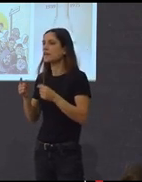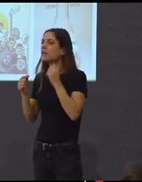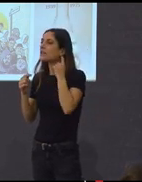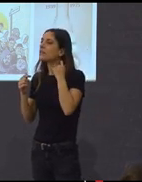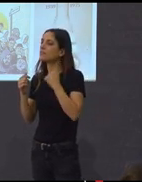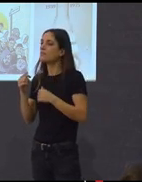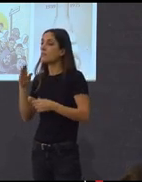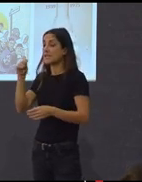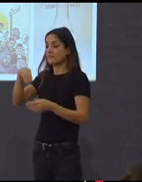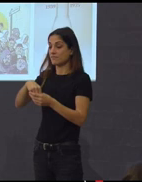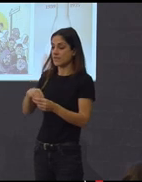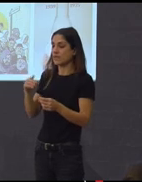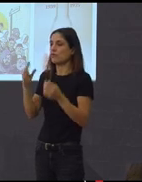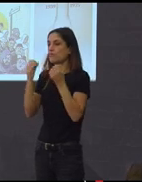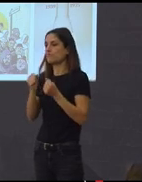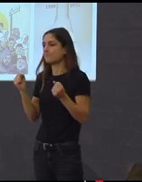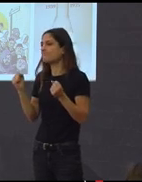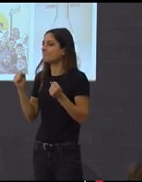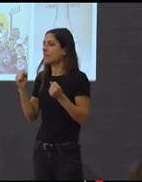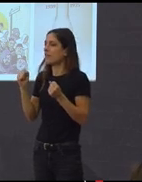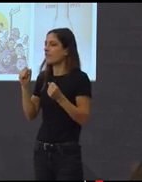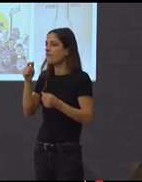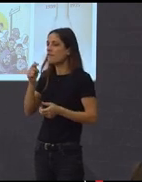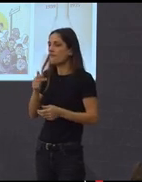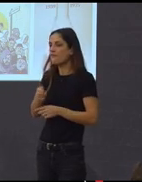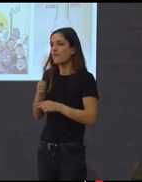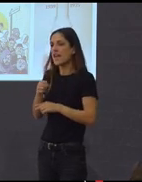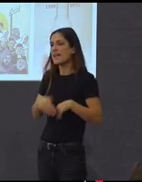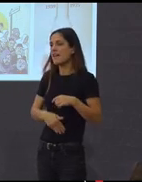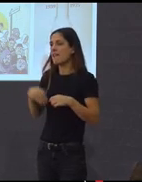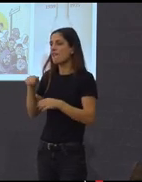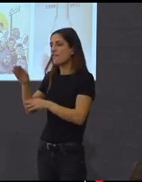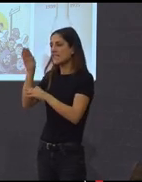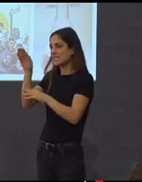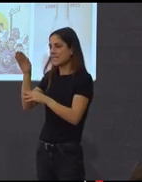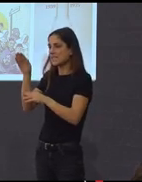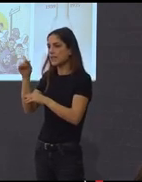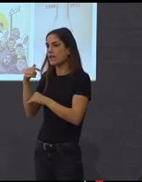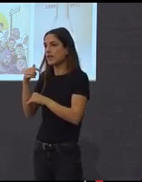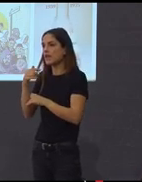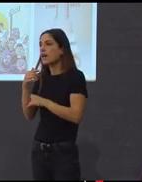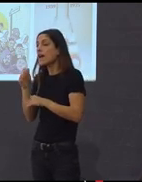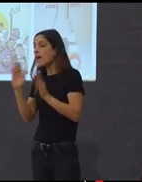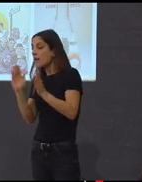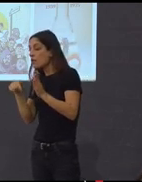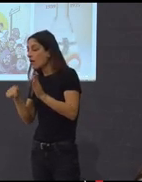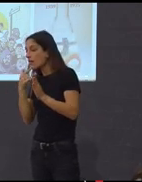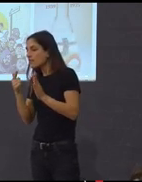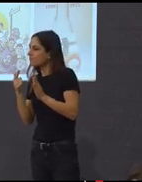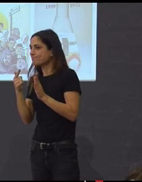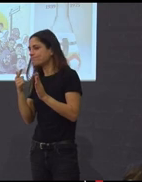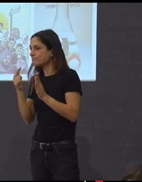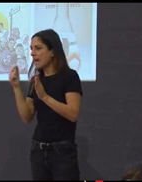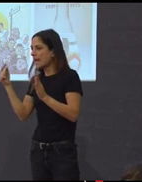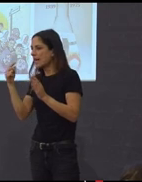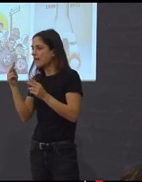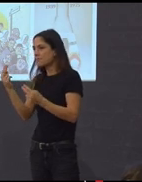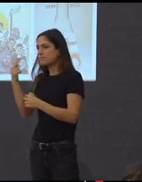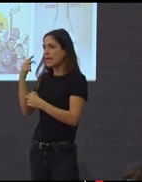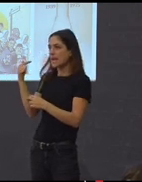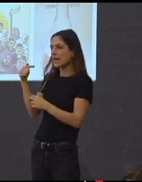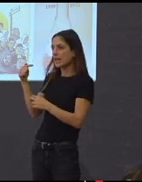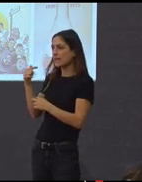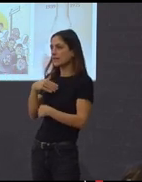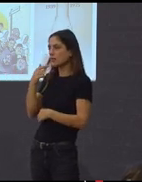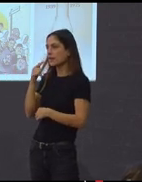claramente pegados ao fascismo, pero dentro do ano 46 xa non convinha ser fascista, entón era democracia orgánica. Claro, ou se poderíamos dicir, pois igual